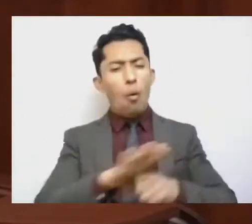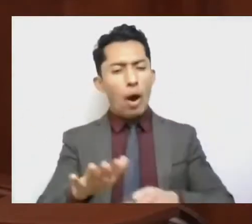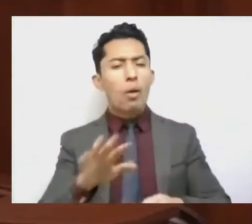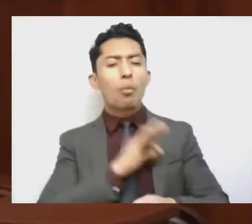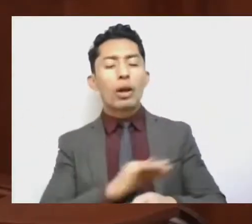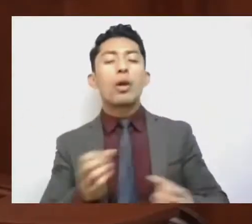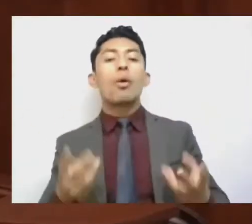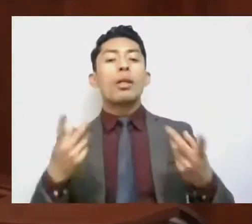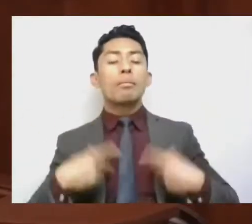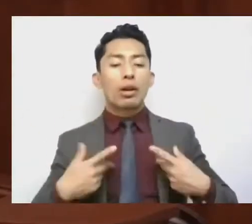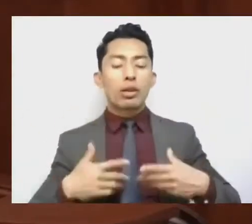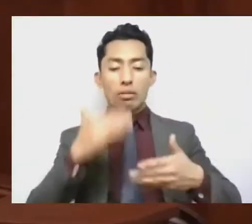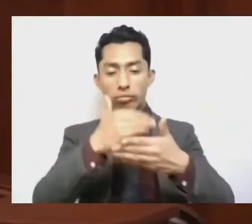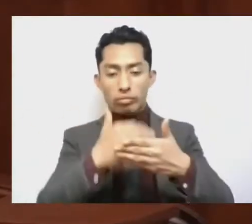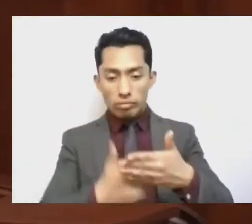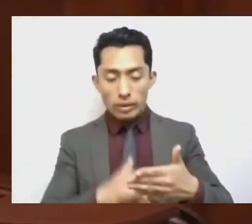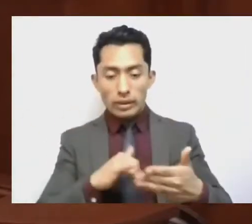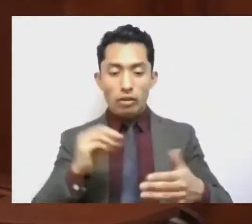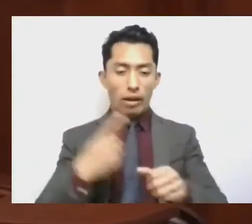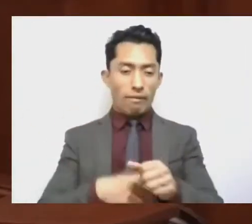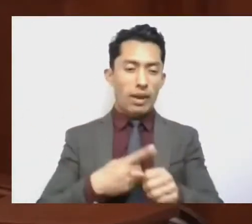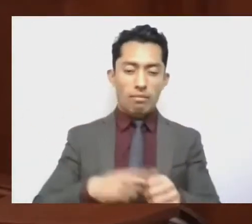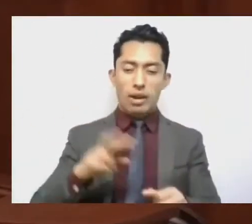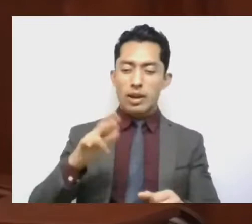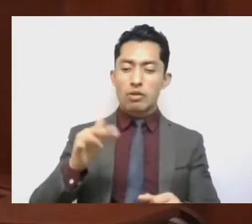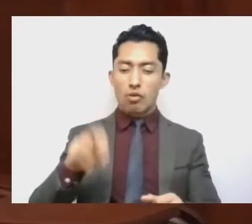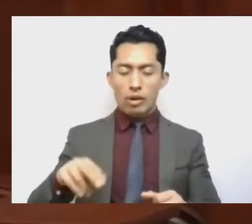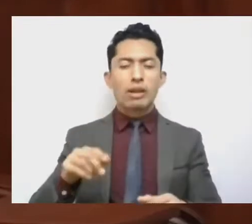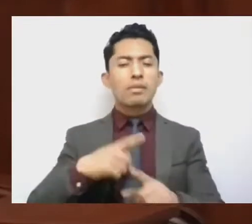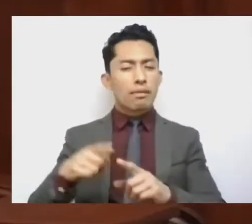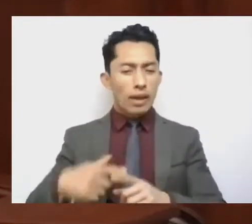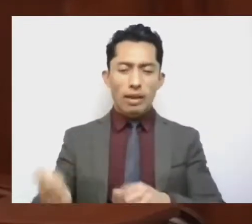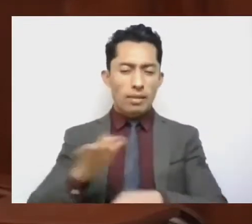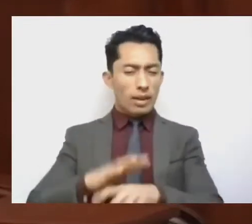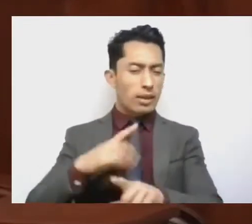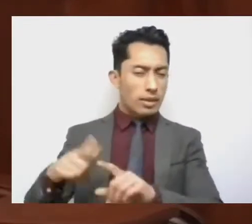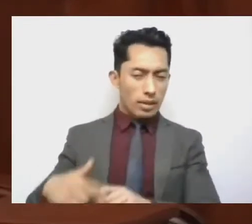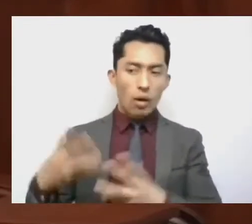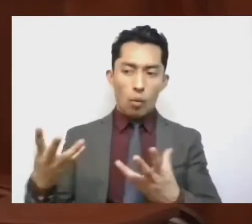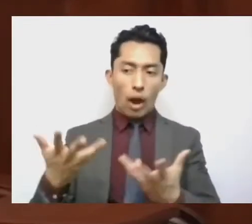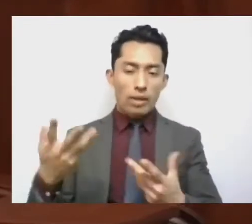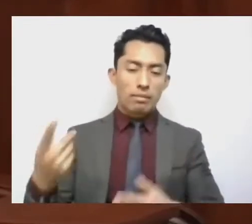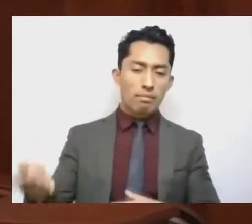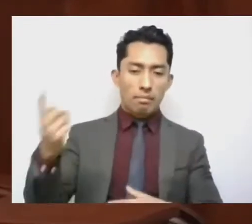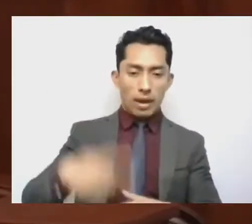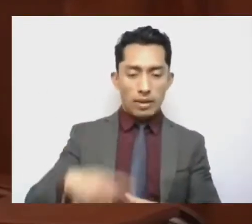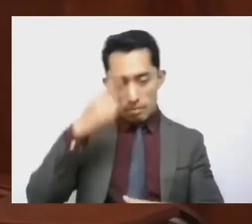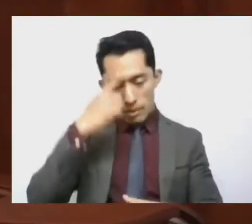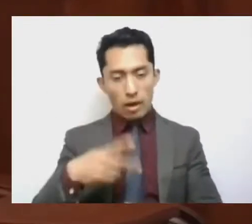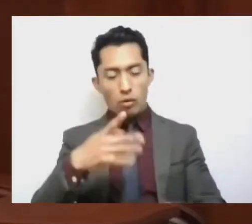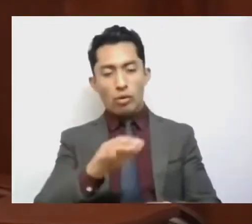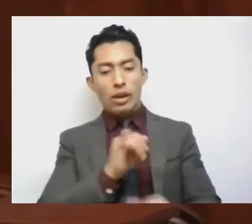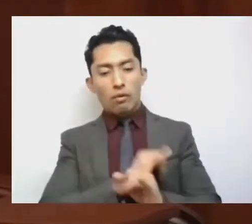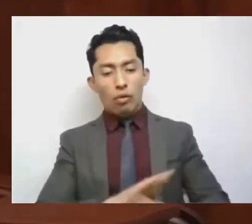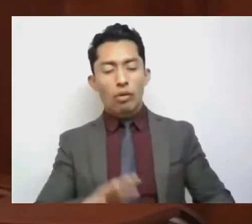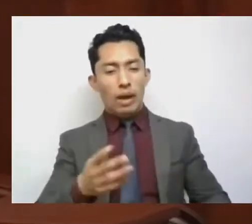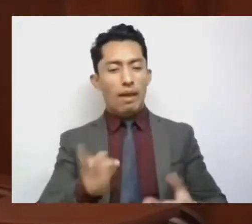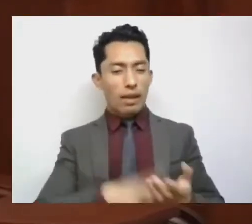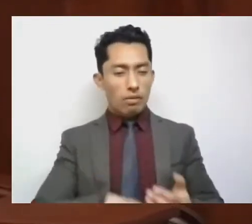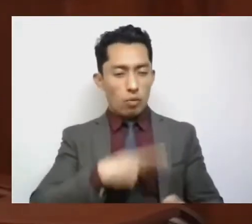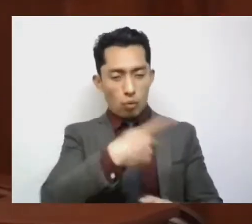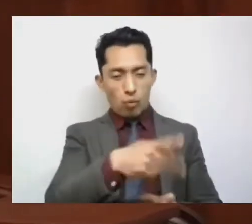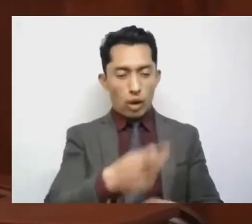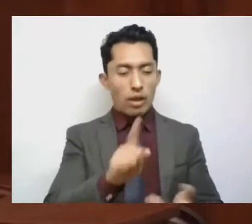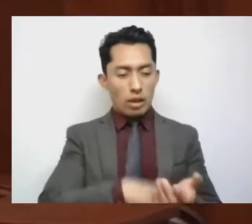enfermos renales, así como las disposiciones administrativas relativas a la protección de datos personales de los pacientes,